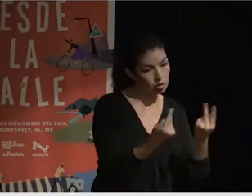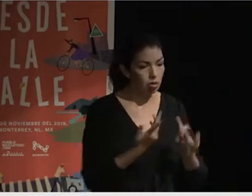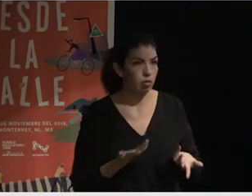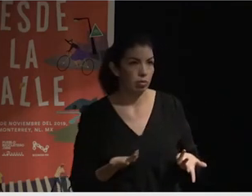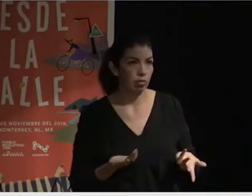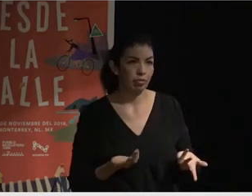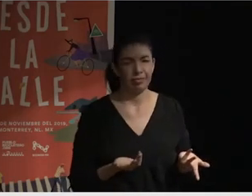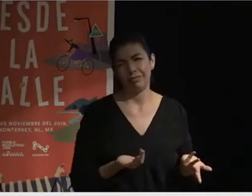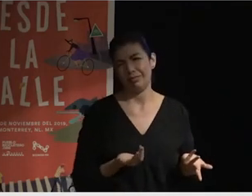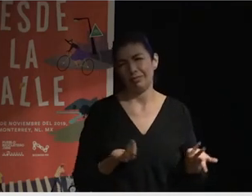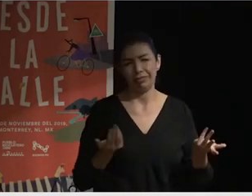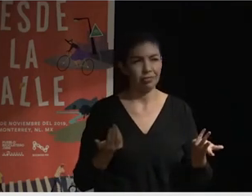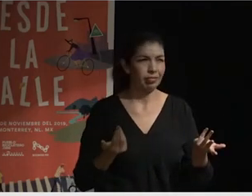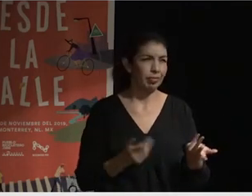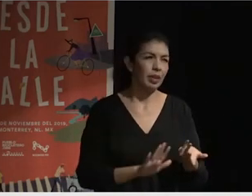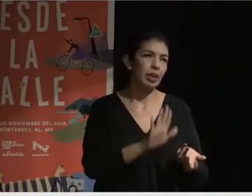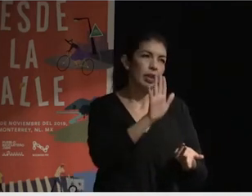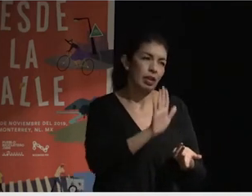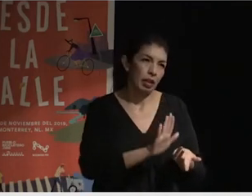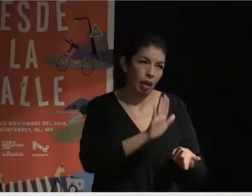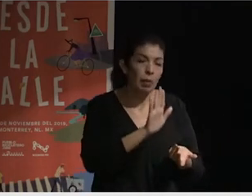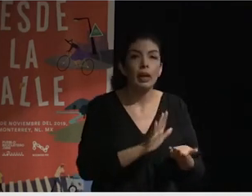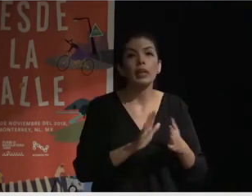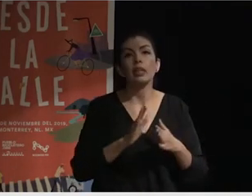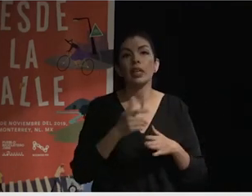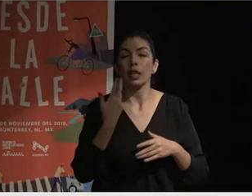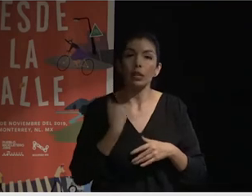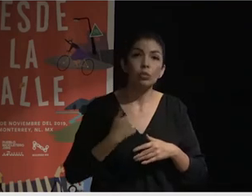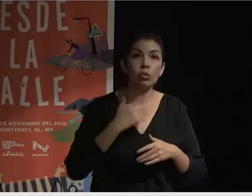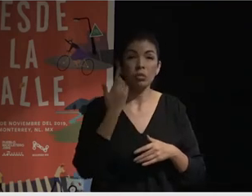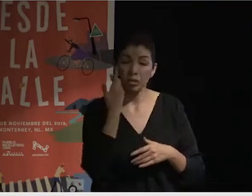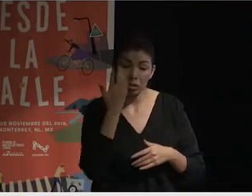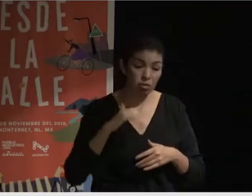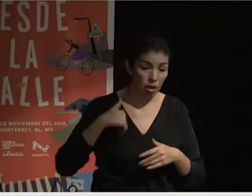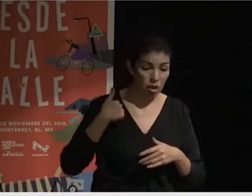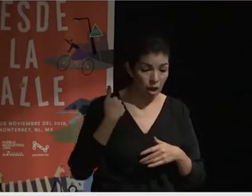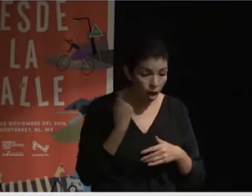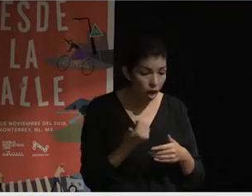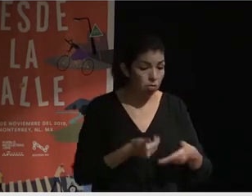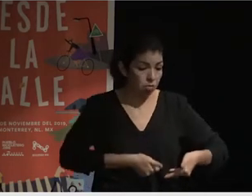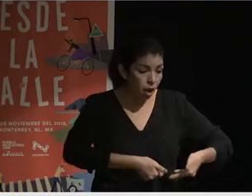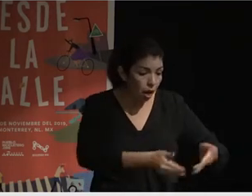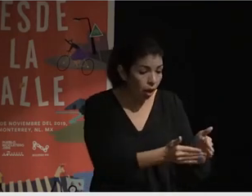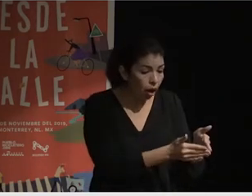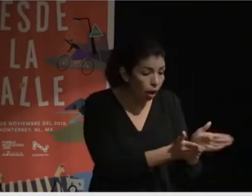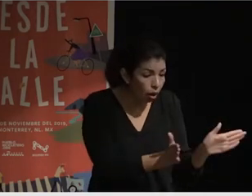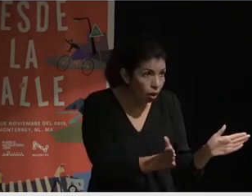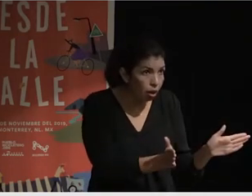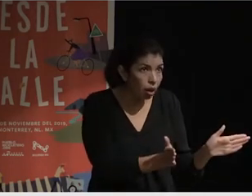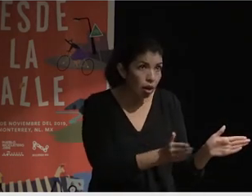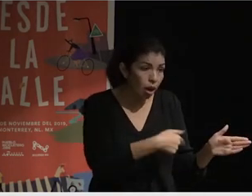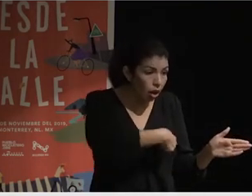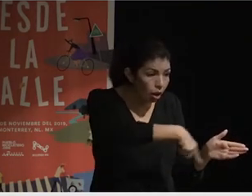porque justo entonces damos esa batalla y pareciera ser que entonces el espacio para una ciclovía cumple simplemente la función de trasladar de un